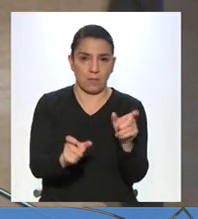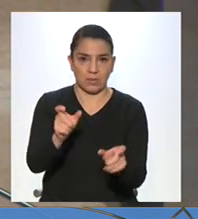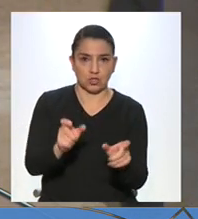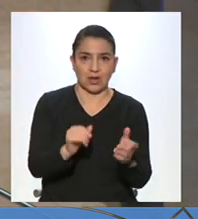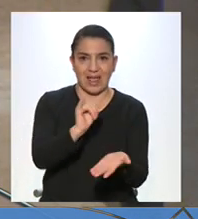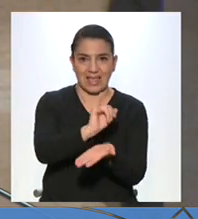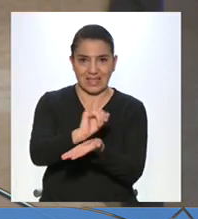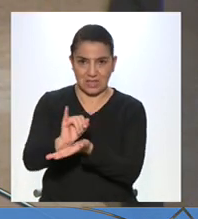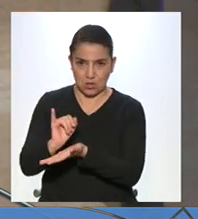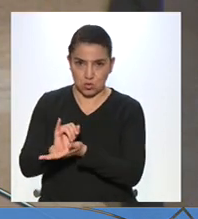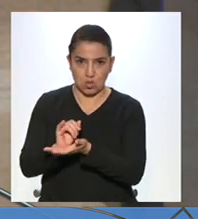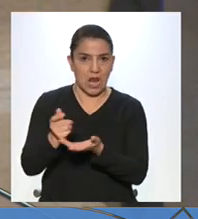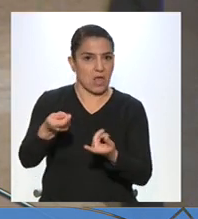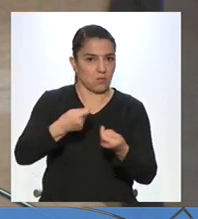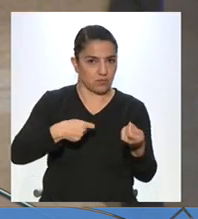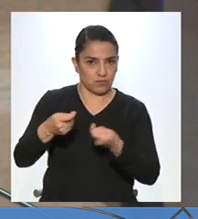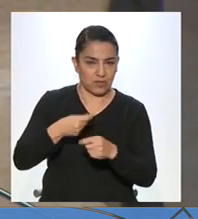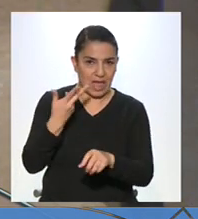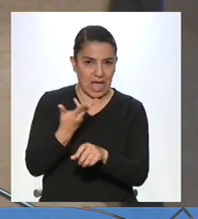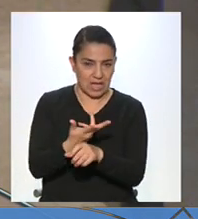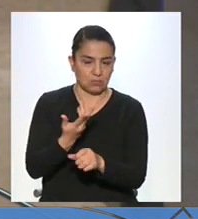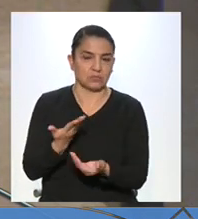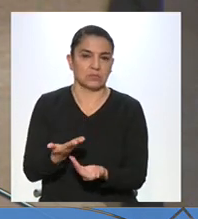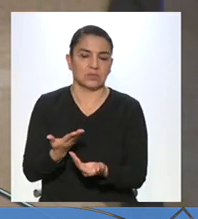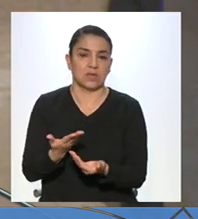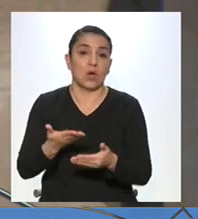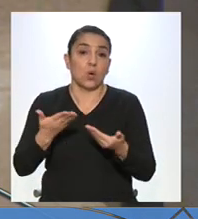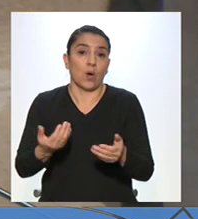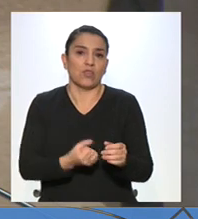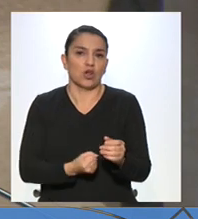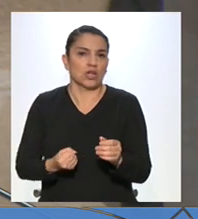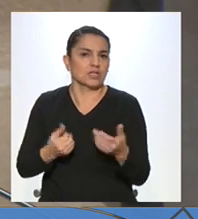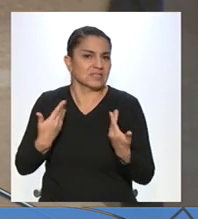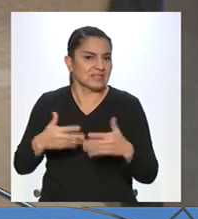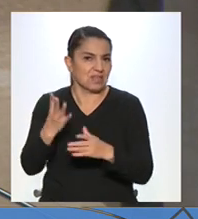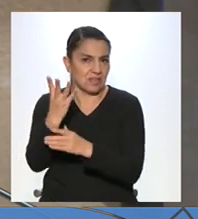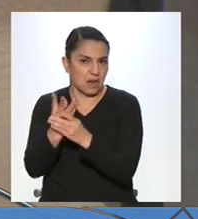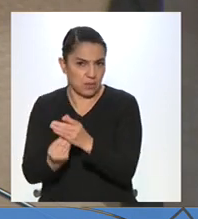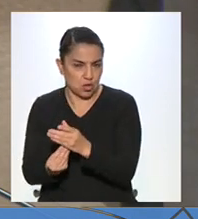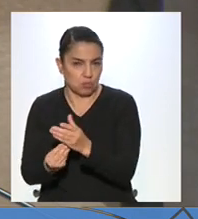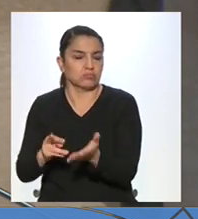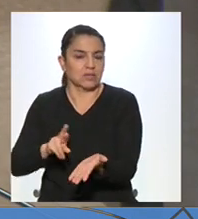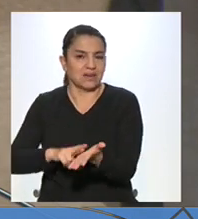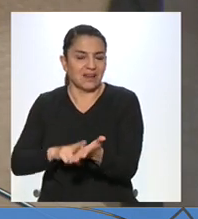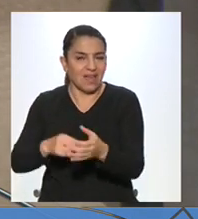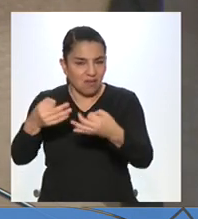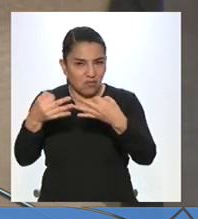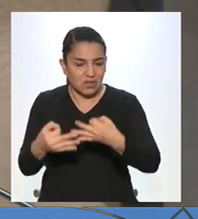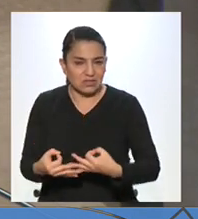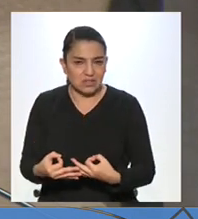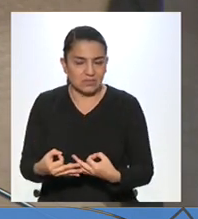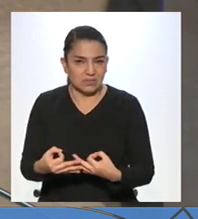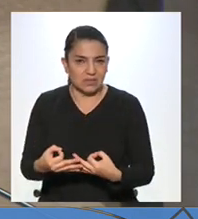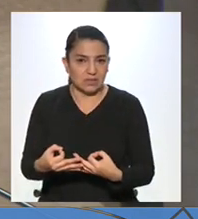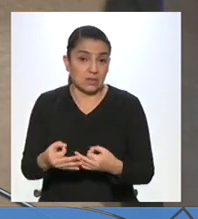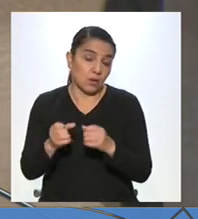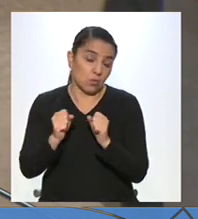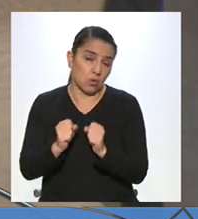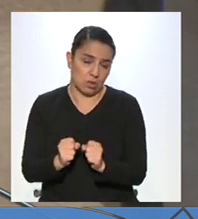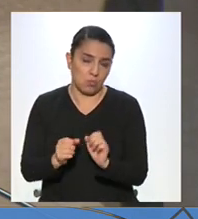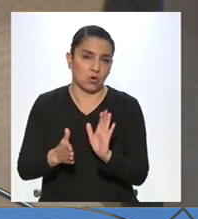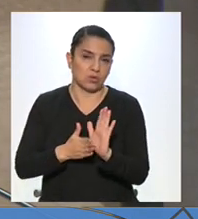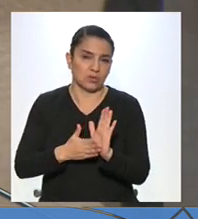generado. En efecto, aun cuando la recesión haya concluido técnicamente, cosa que efectivamente podemos